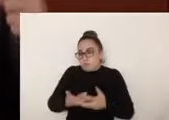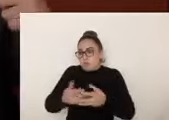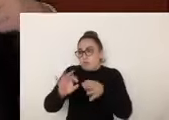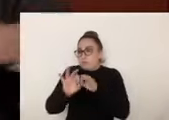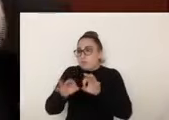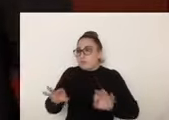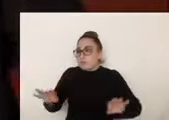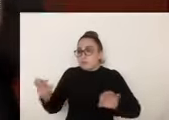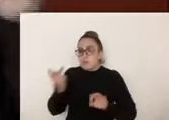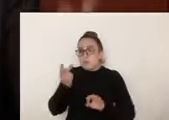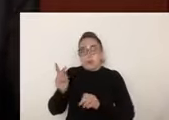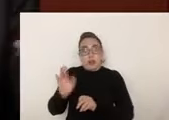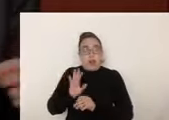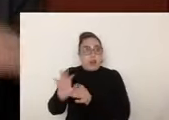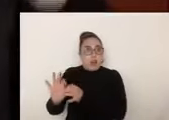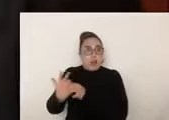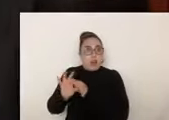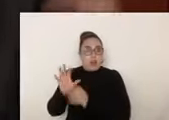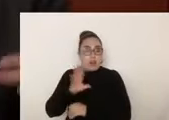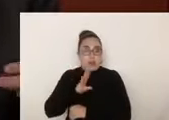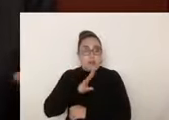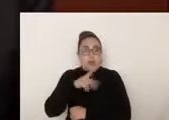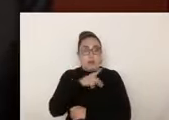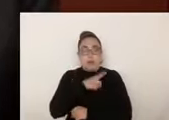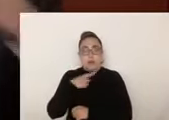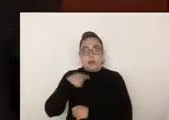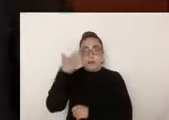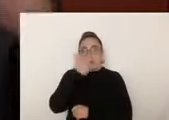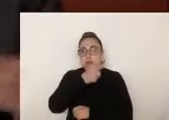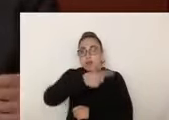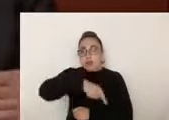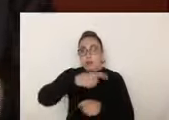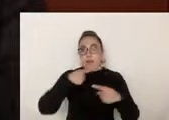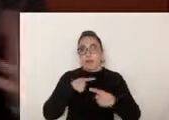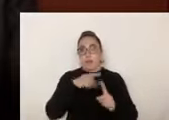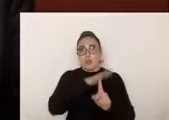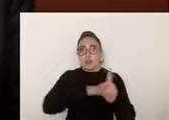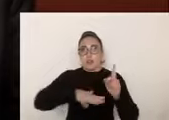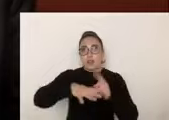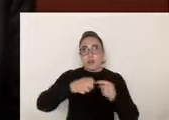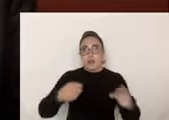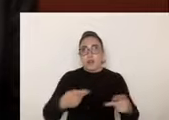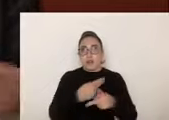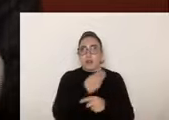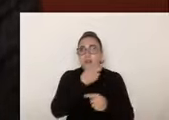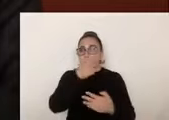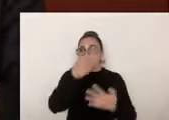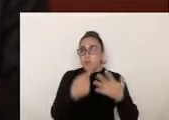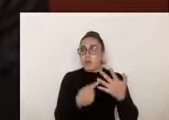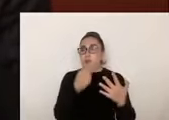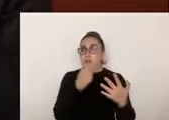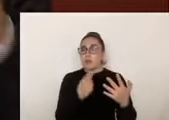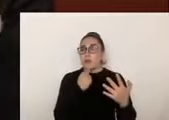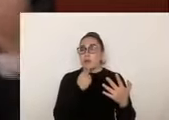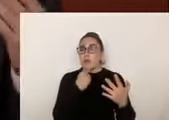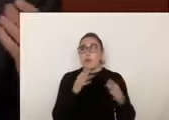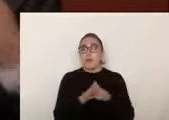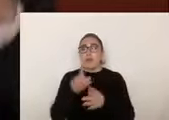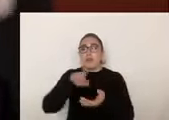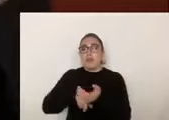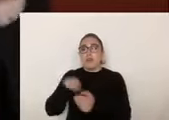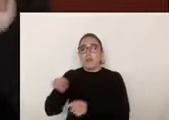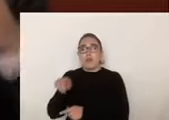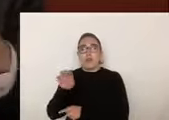que se basen en contacto social, en elección racional, en antropología, no valen para nada porque el feto no tiene